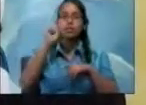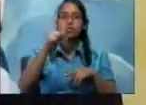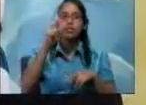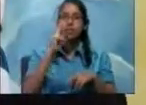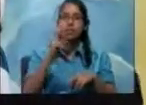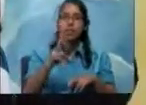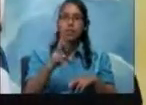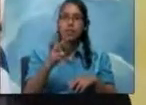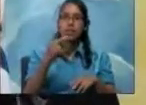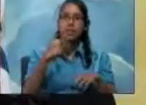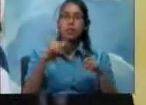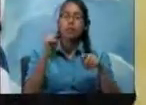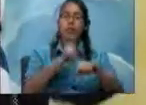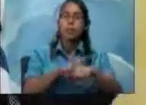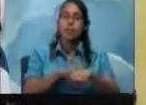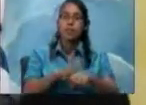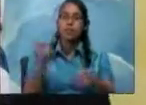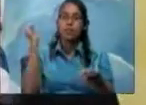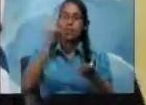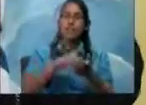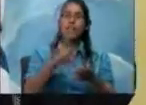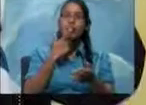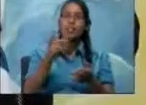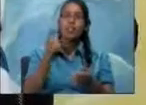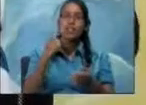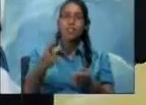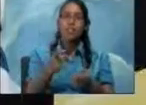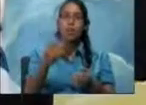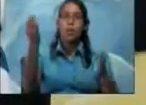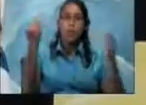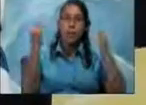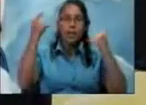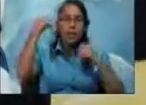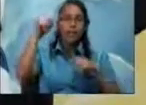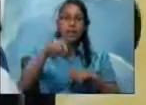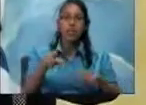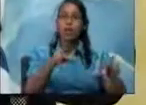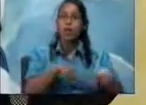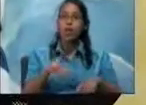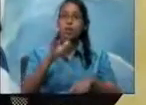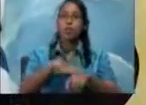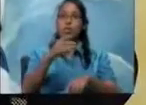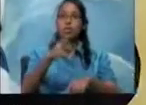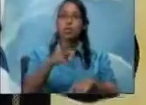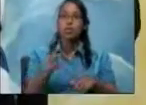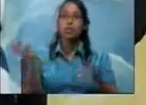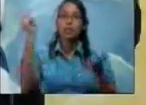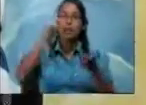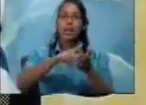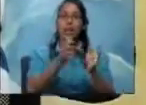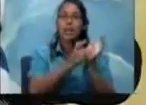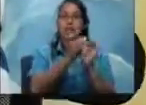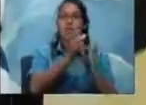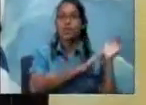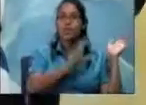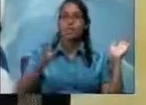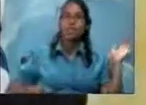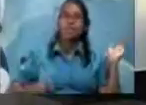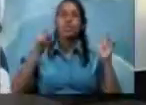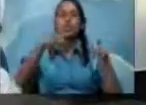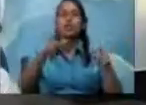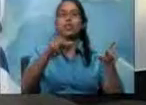diera chance de que llegara alguien le predicaba a alguien diciéndole venga venga para acá venga para acá Porque hoy se va a aparecer Jesucristo